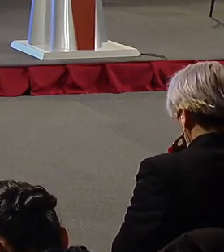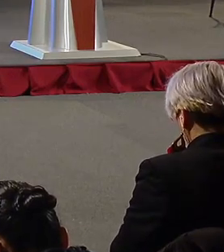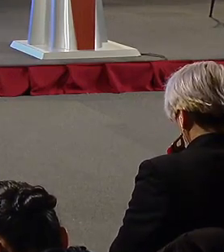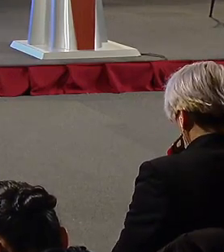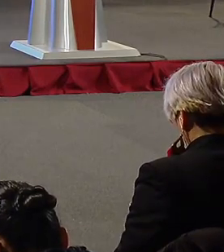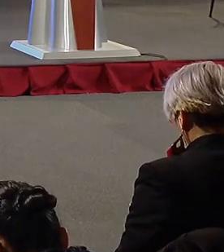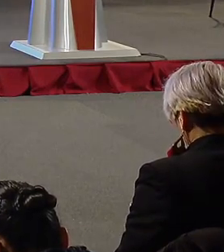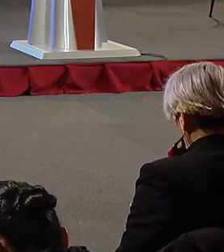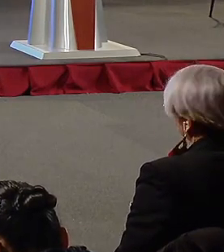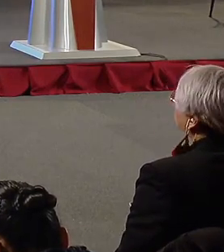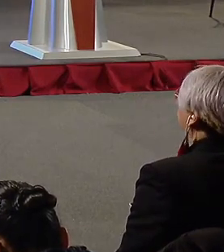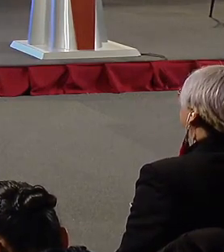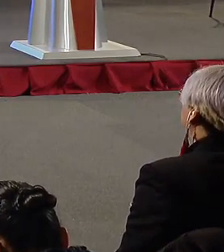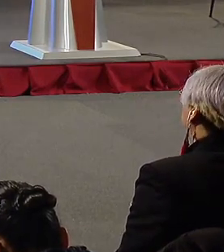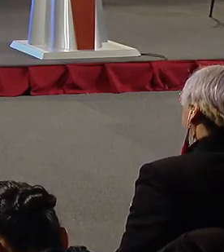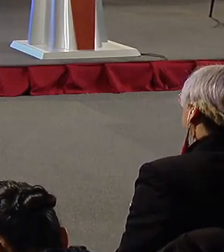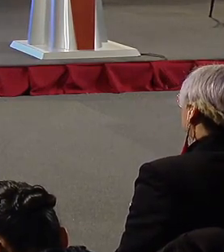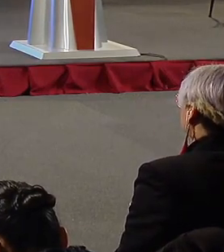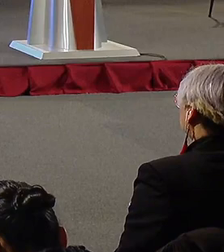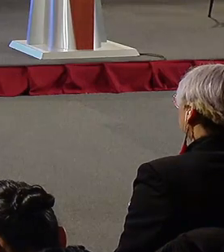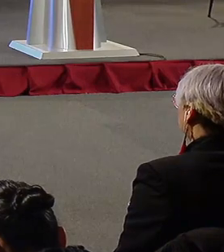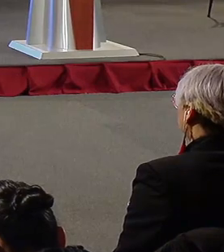¿Es cuánto, señor presidente?